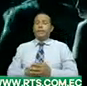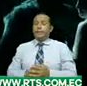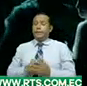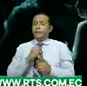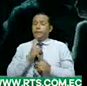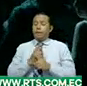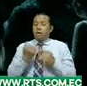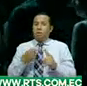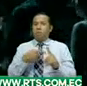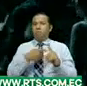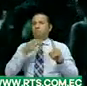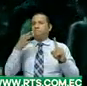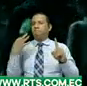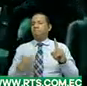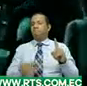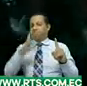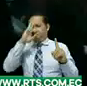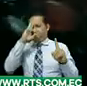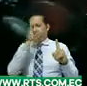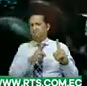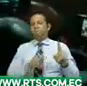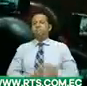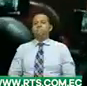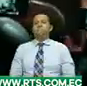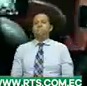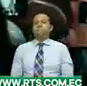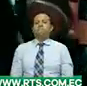leyenda, informó Maite Morán.